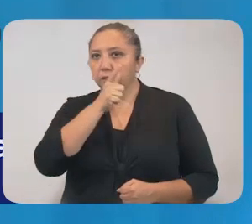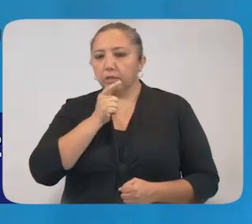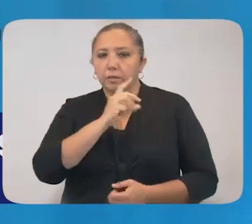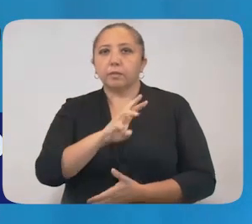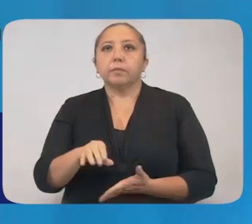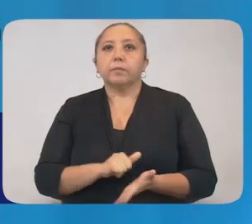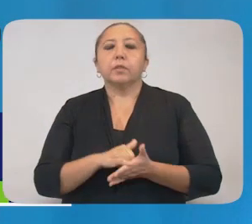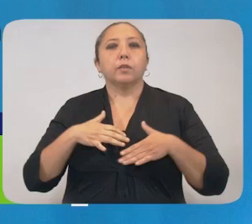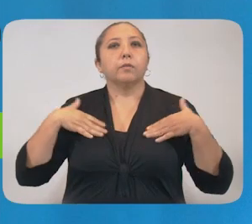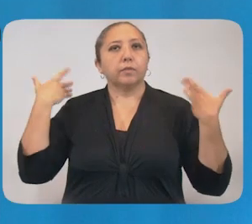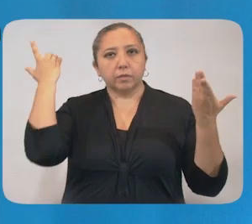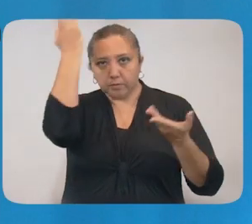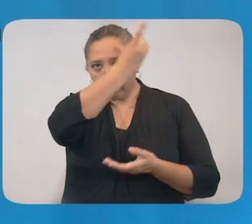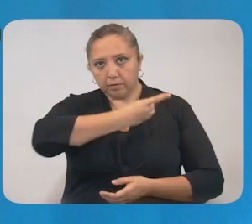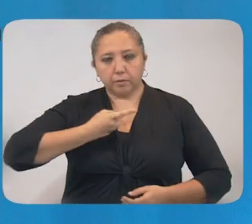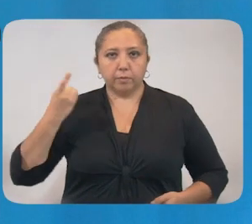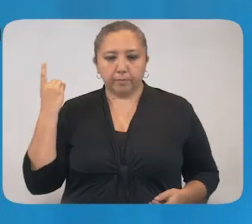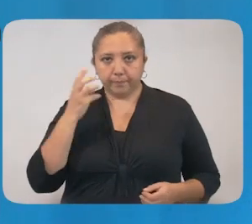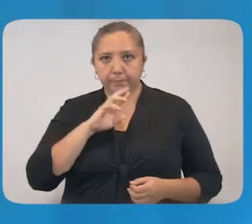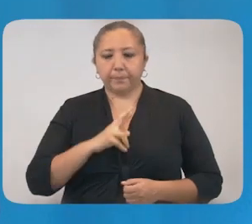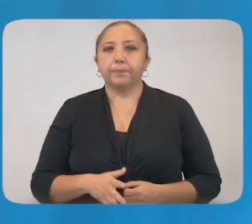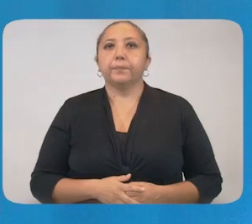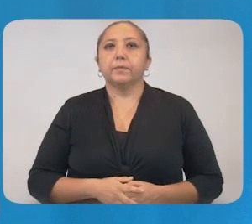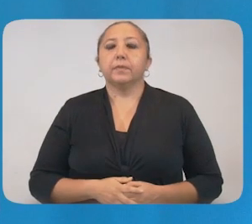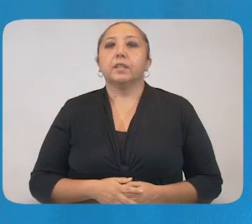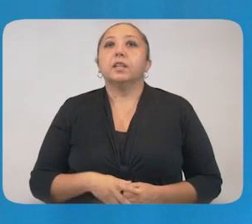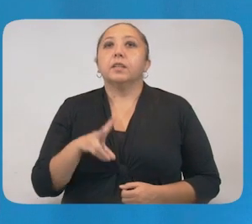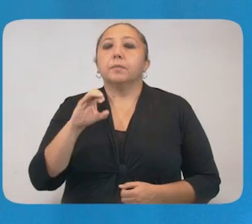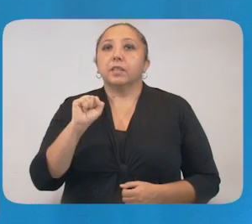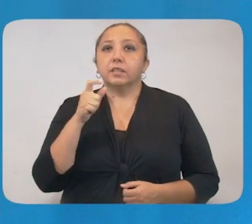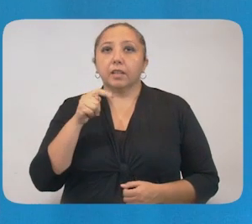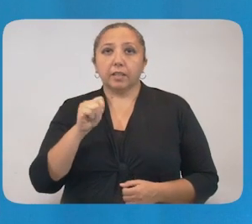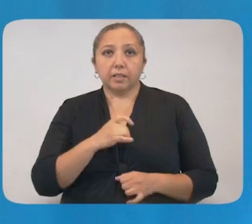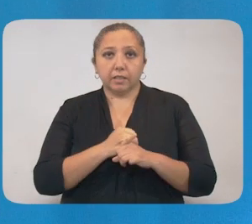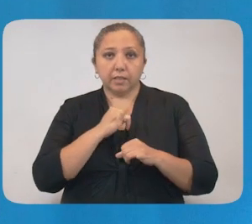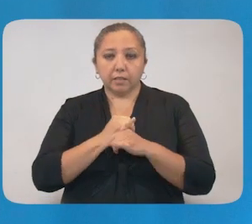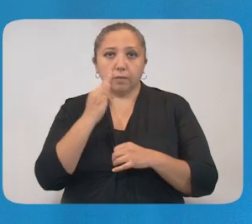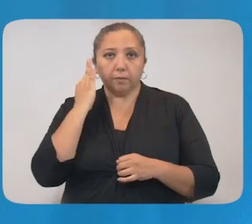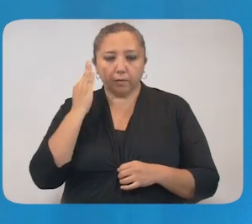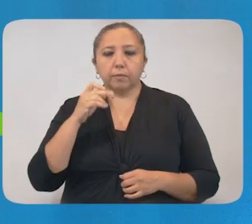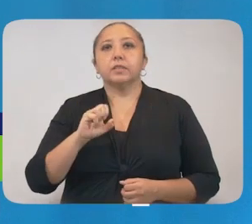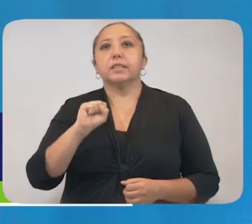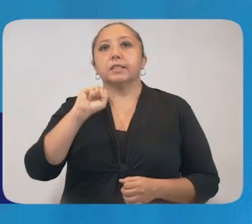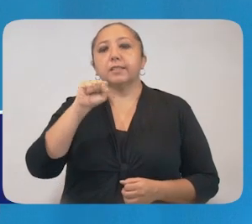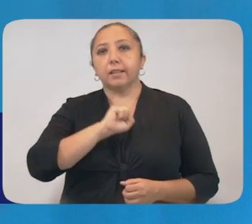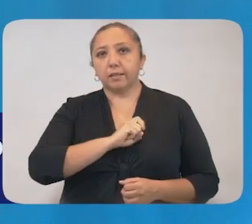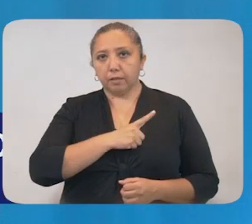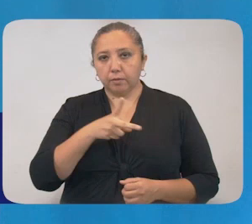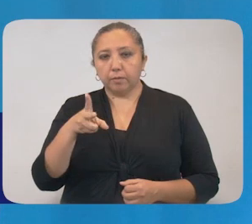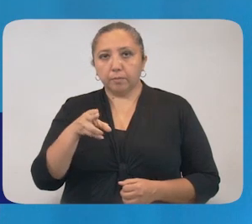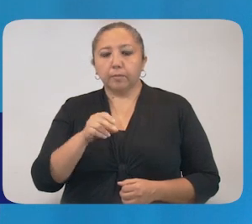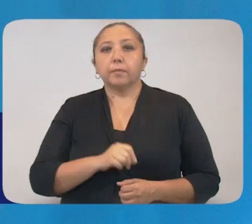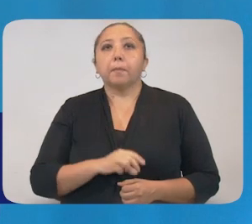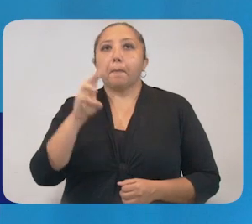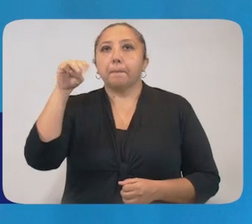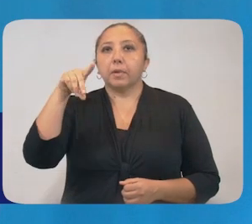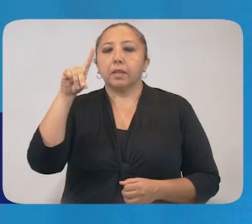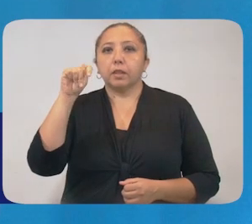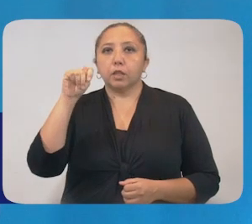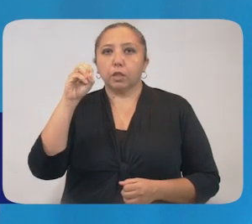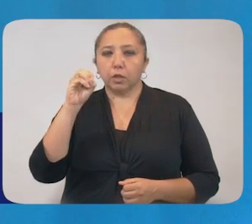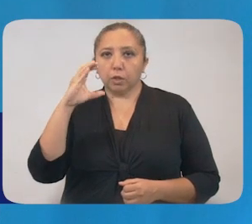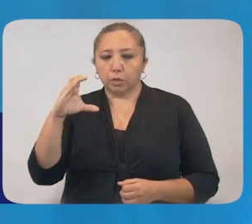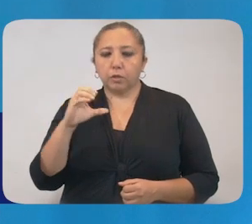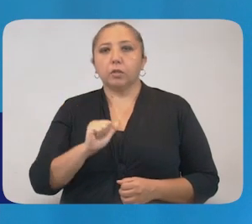lengua maya ofrece un diagnóstico automatizado el chat e la salud vía en la red social de facebook la aplicación mérito para los